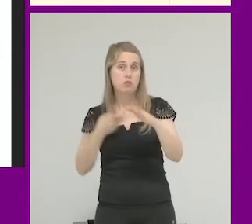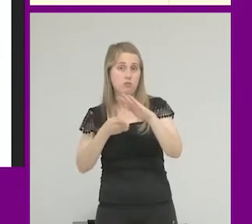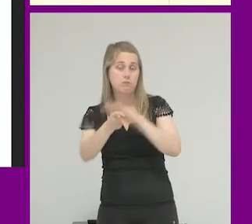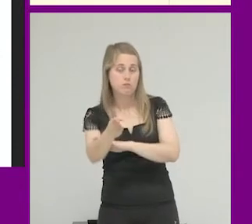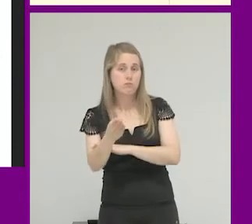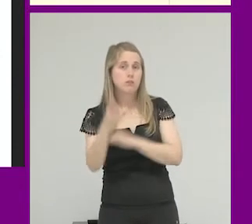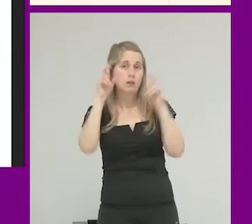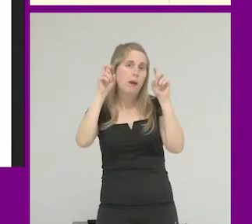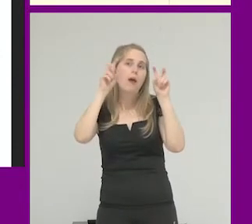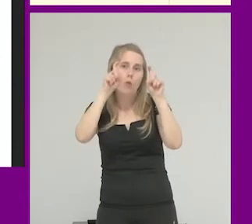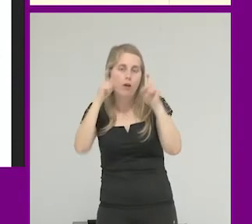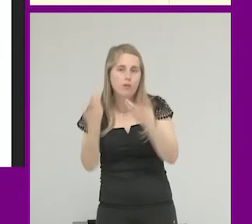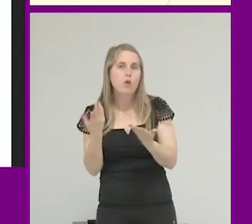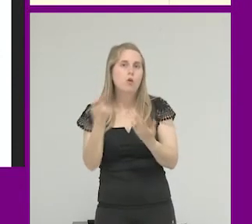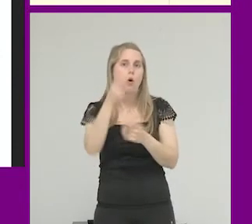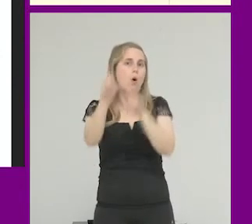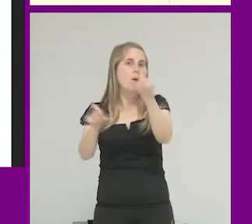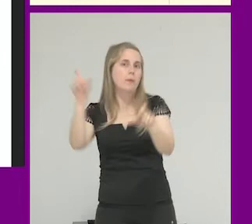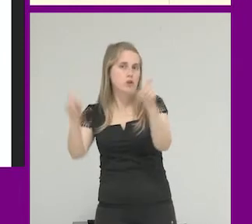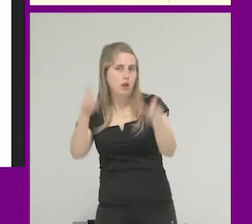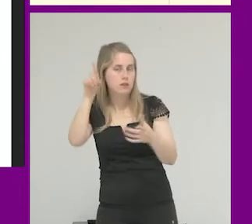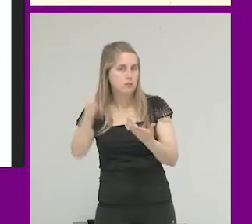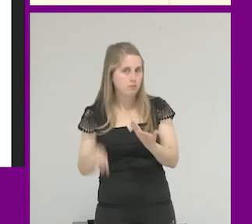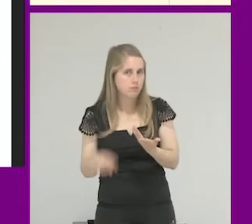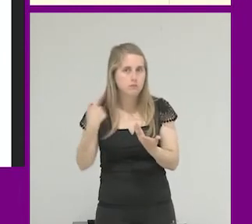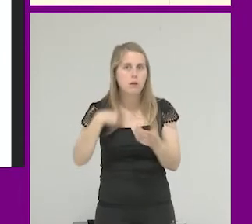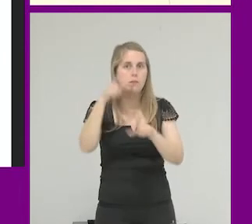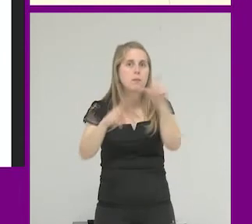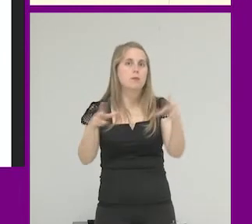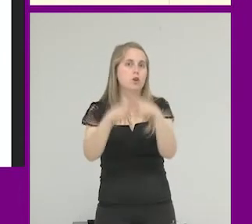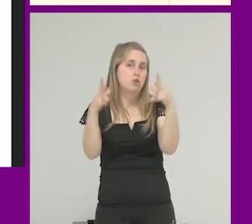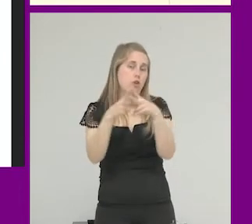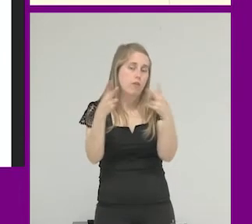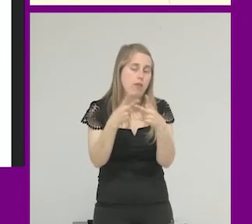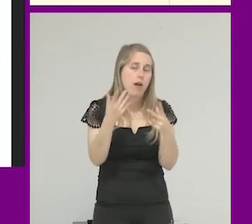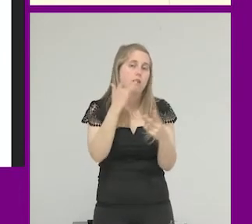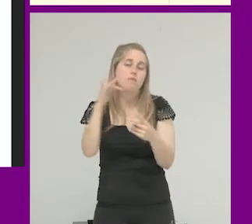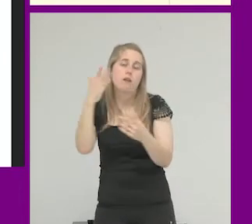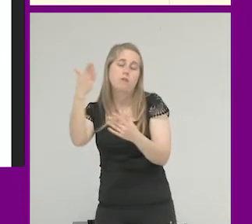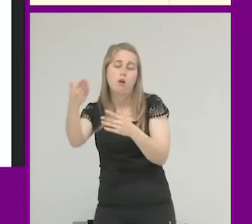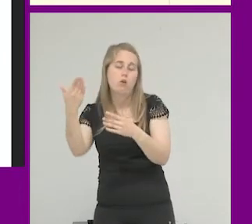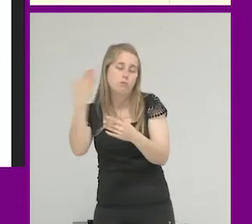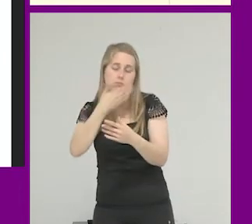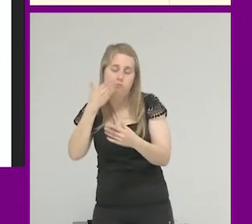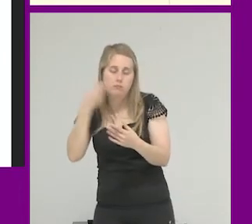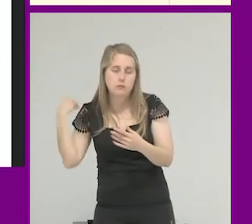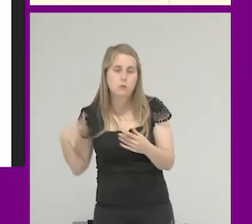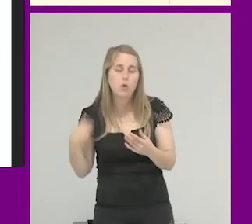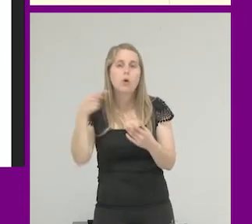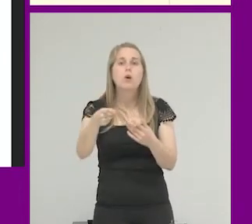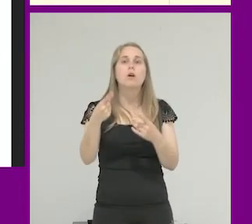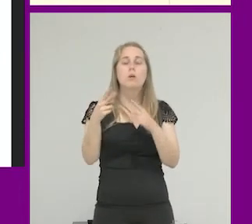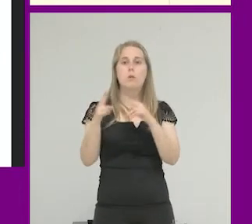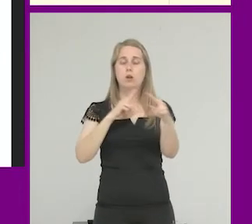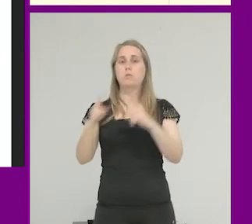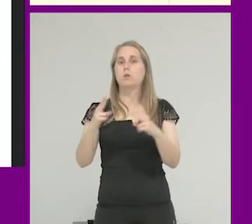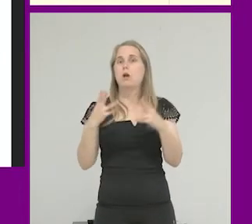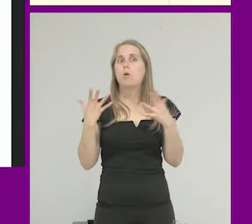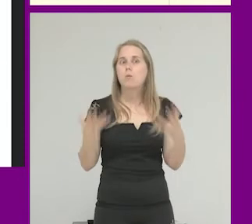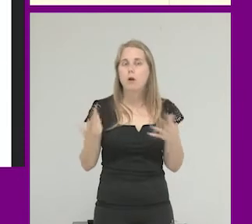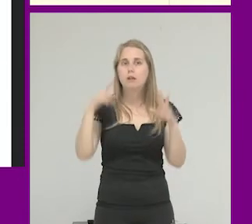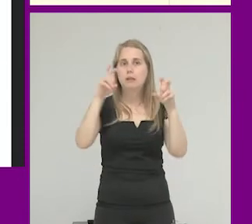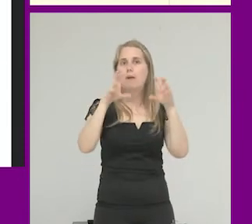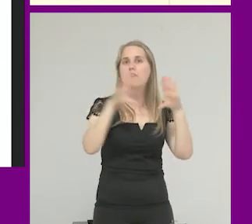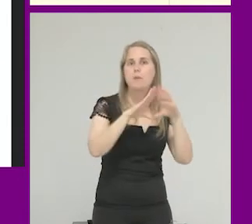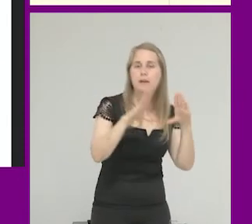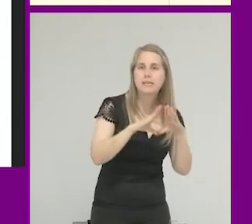bueno, baina jendartean, ez soilik ikastetzean, ikastetzeak dira jendartearen islada bat, ikusten ari gara zen horako erreakzioa dago, bai